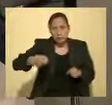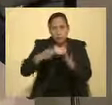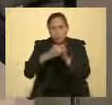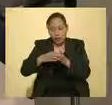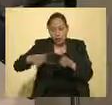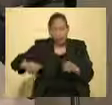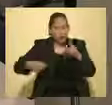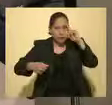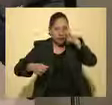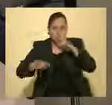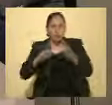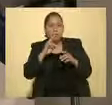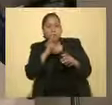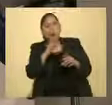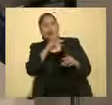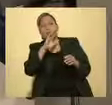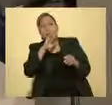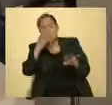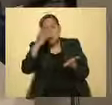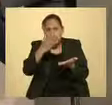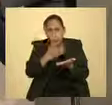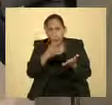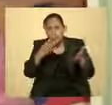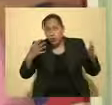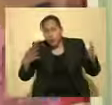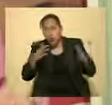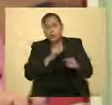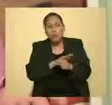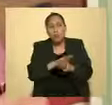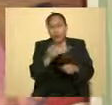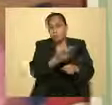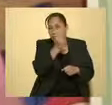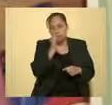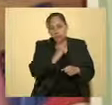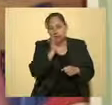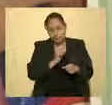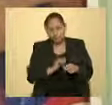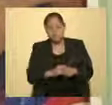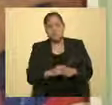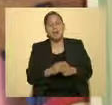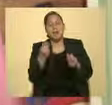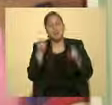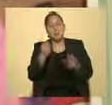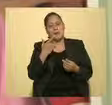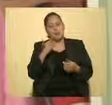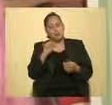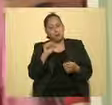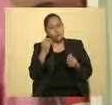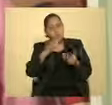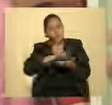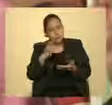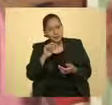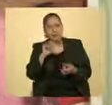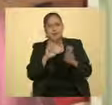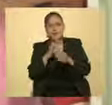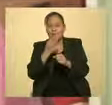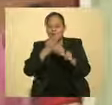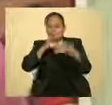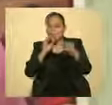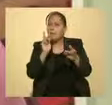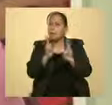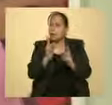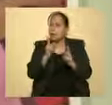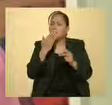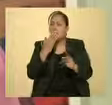esto, y sobre todo, qué tamaños podemos llevar con nuestras mascotas, ¿no? Mi querido Gus, muchas gracias. Gracias. Amén la charla y